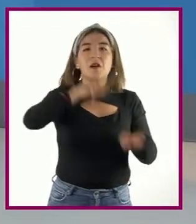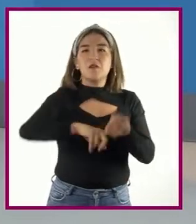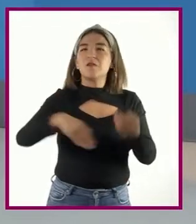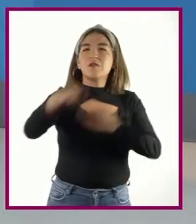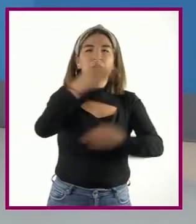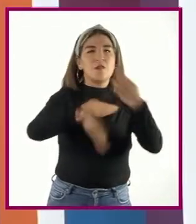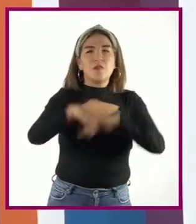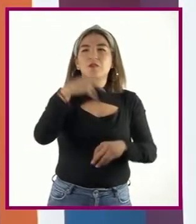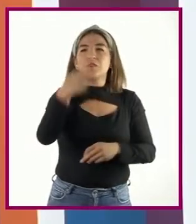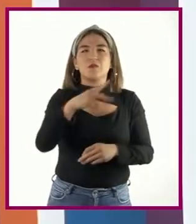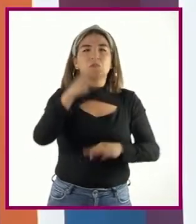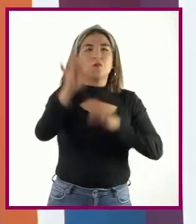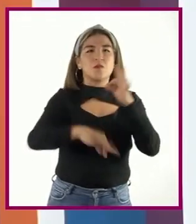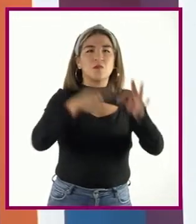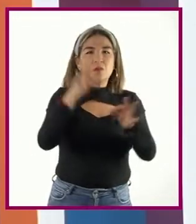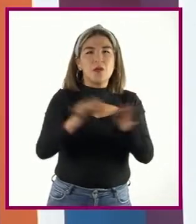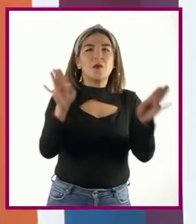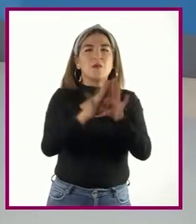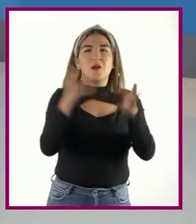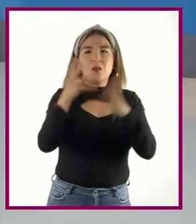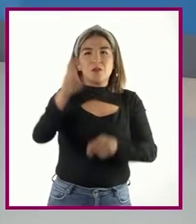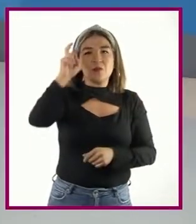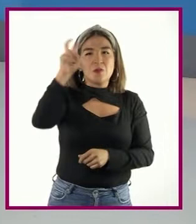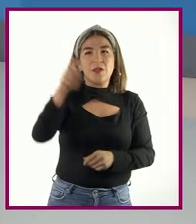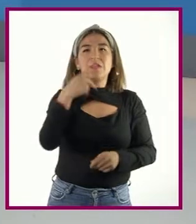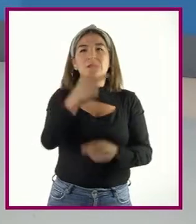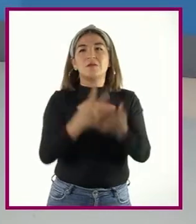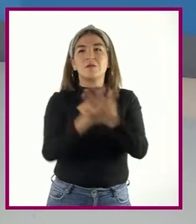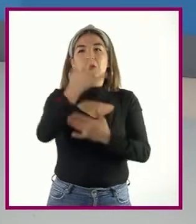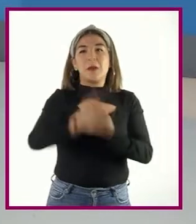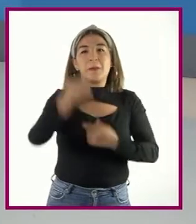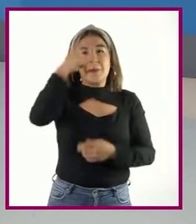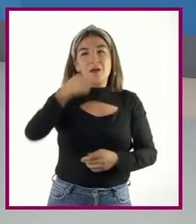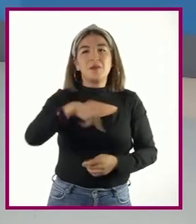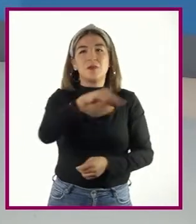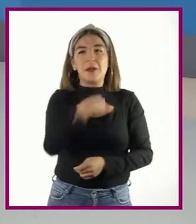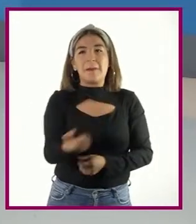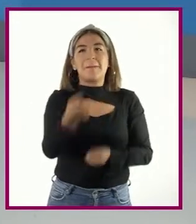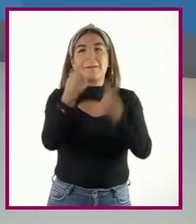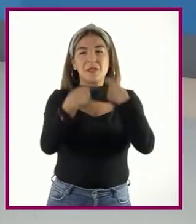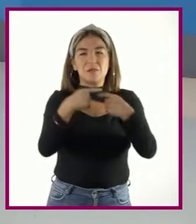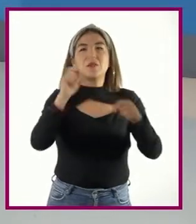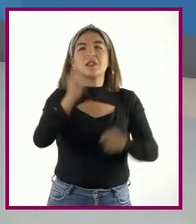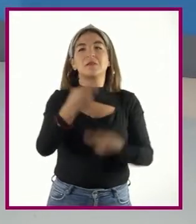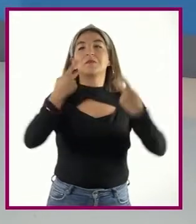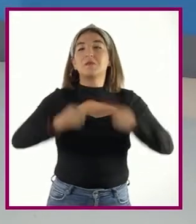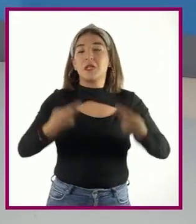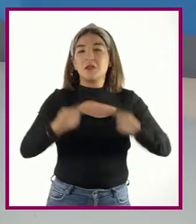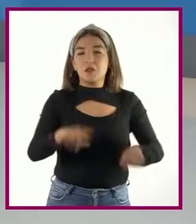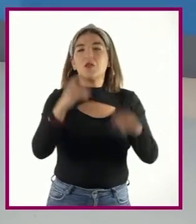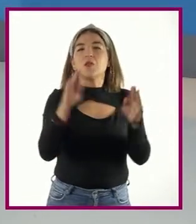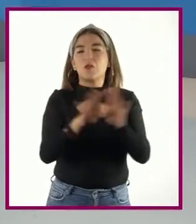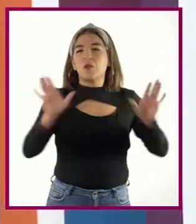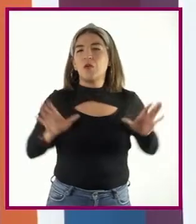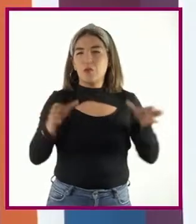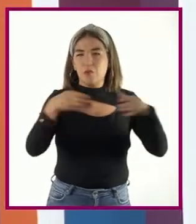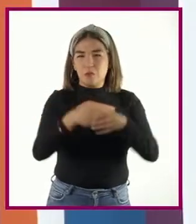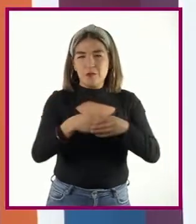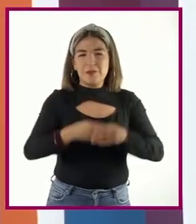cumplimos nuestros deseos, aspiraciones y proyectos para nosotros mismos y mismas, como personas y como